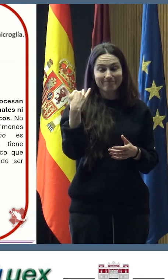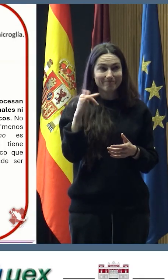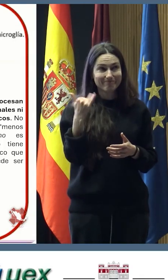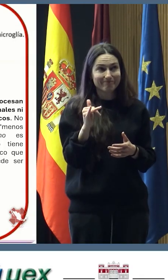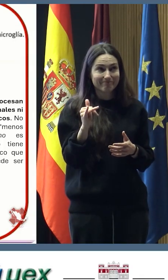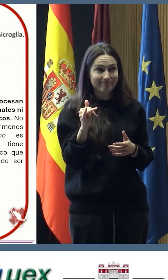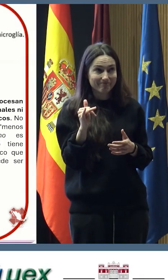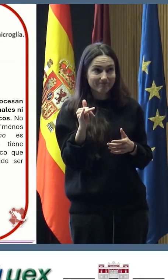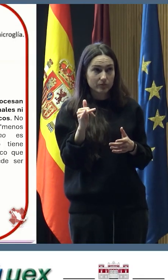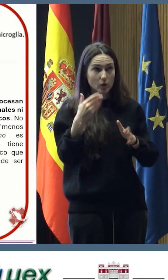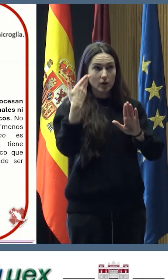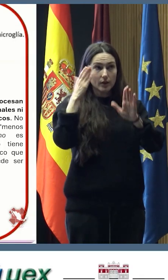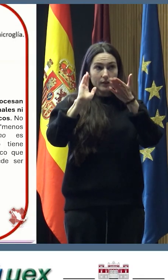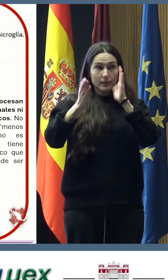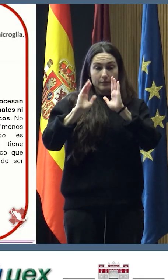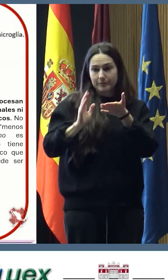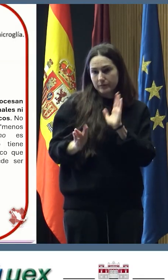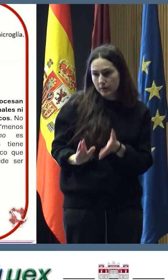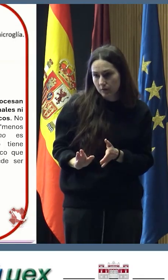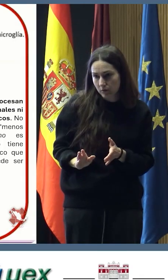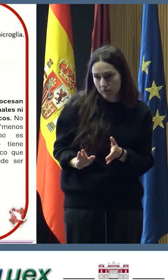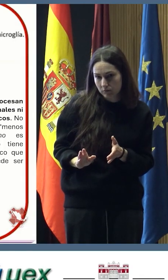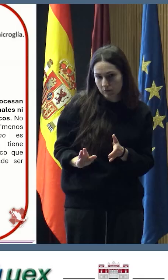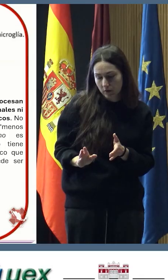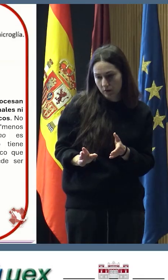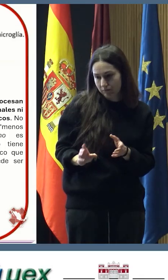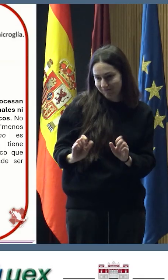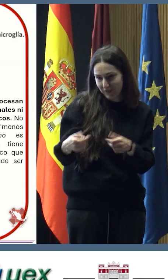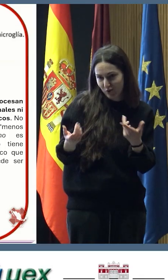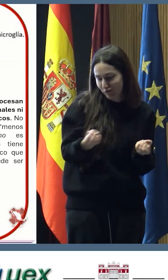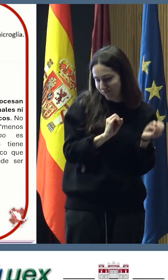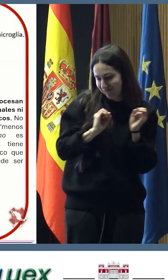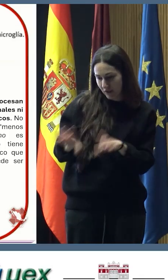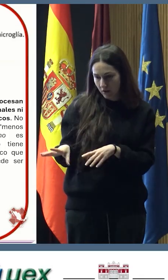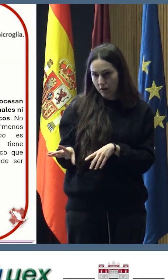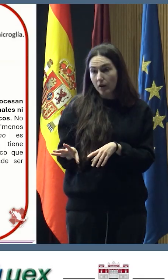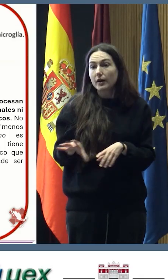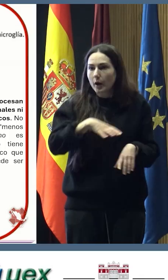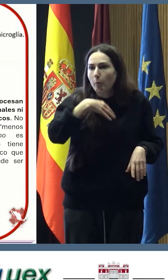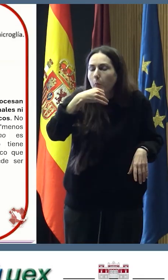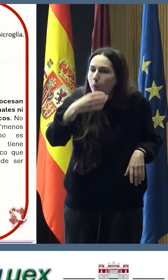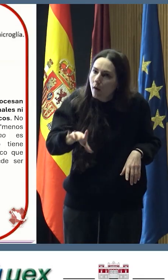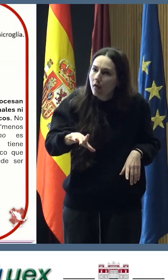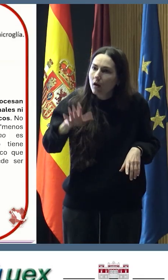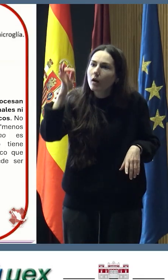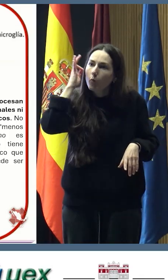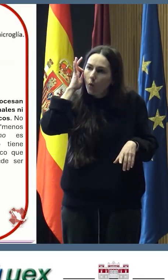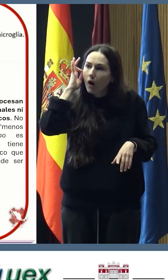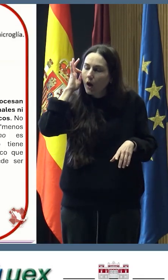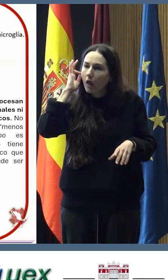aquí, cuántos tratamientos habrán tenido que tirar a la basura que a lo mejor eran eficaces contra la mujer, en la